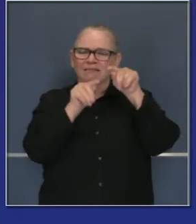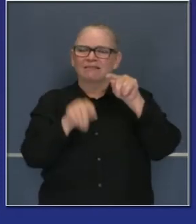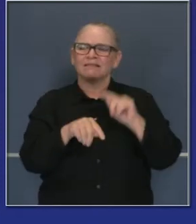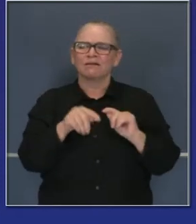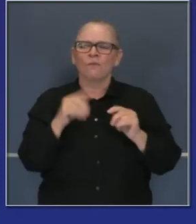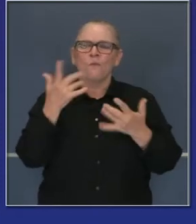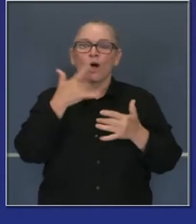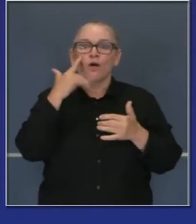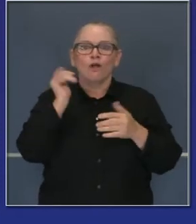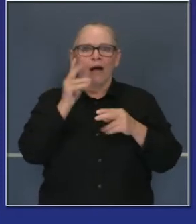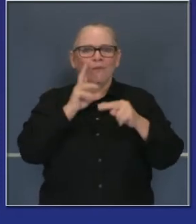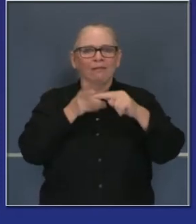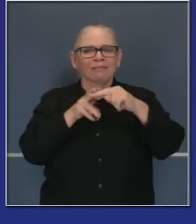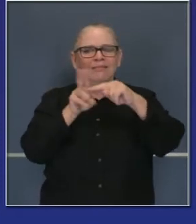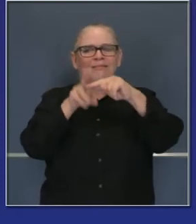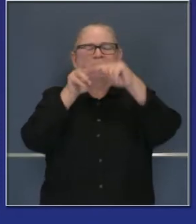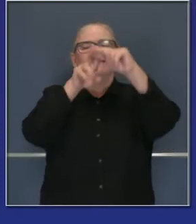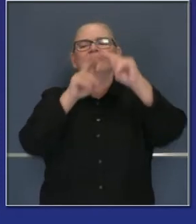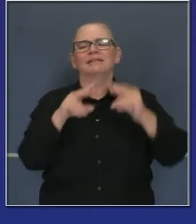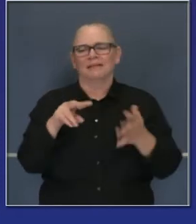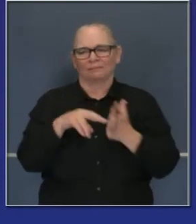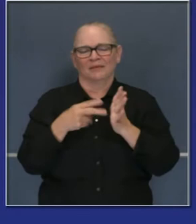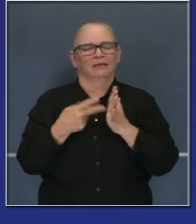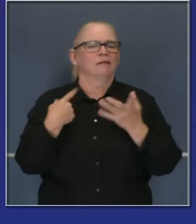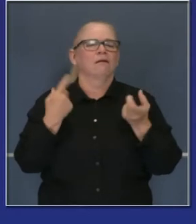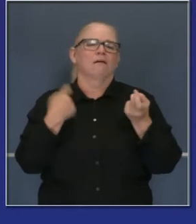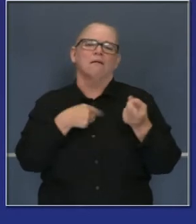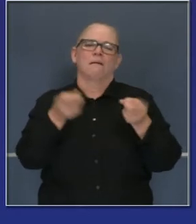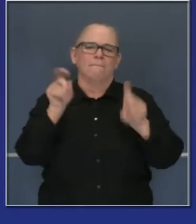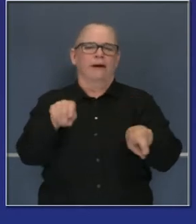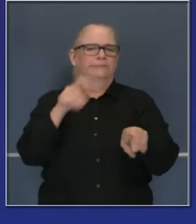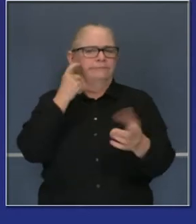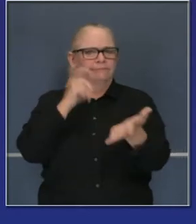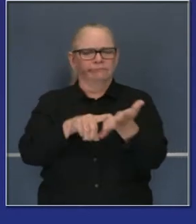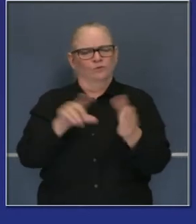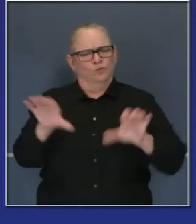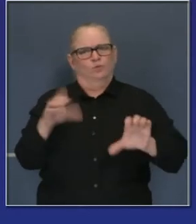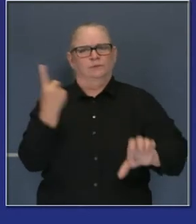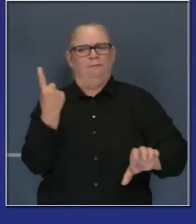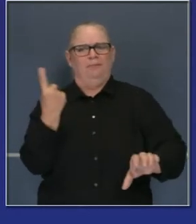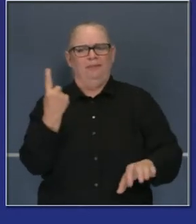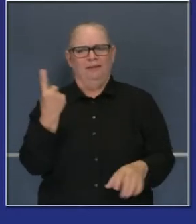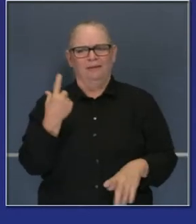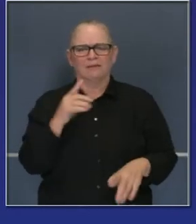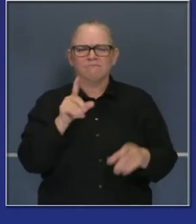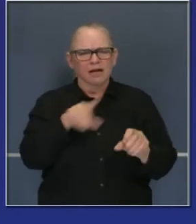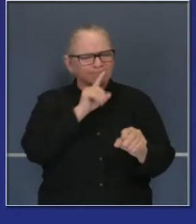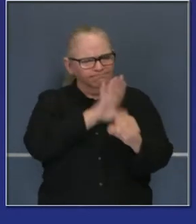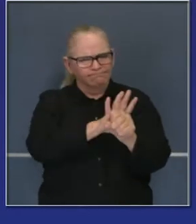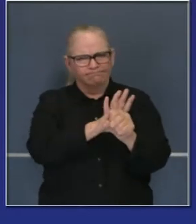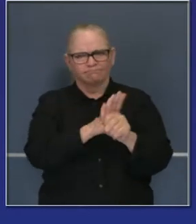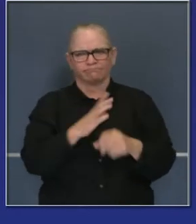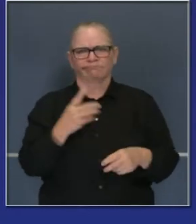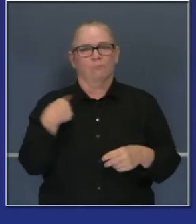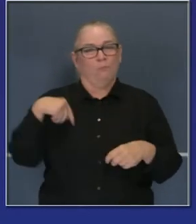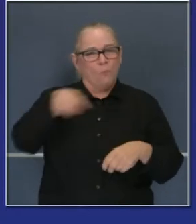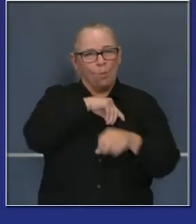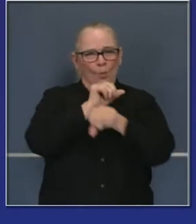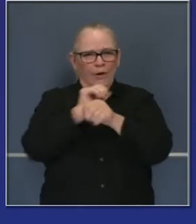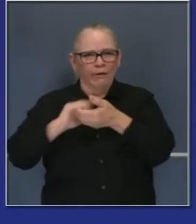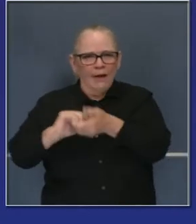futuro y eso requerirá que seamos más flexibles menos ideológicos y más comprometidos a la causa colectiva